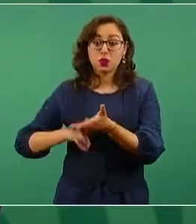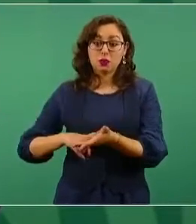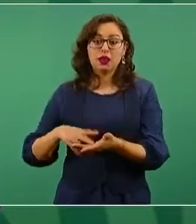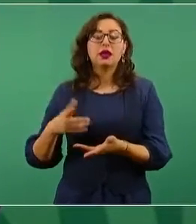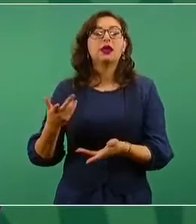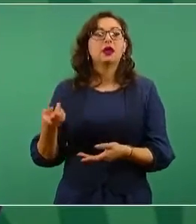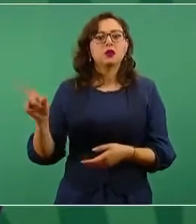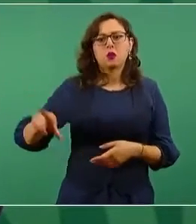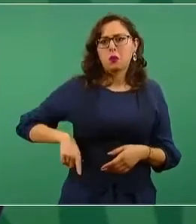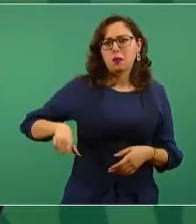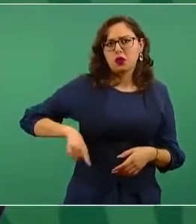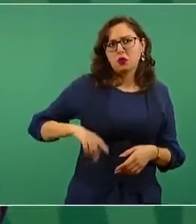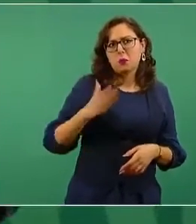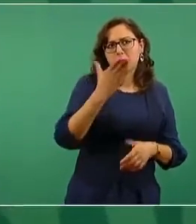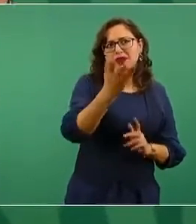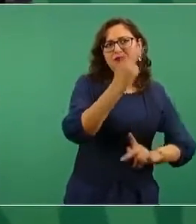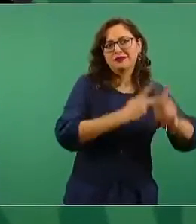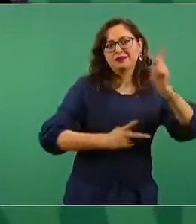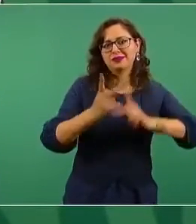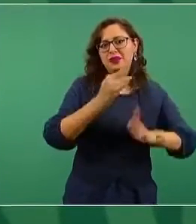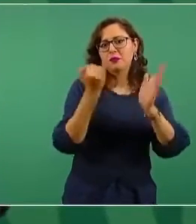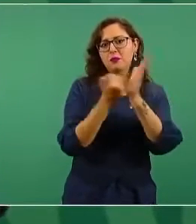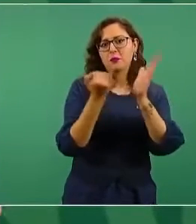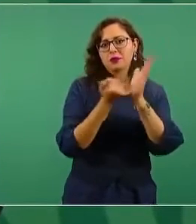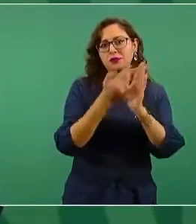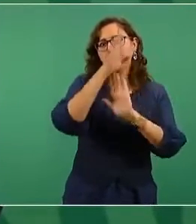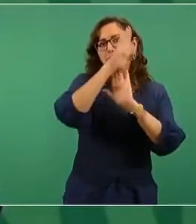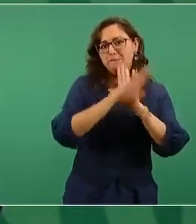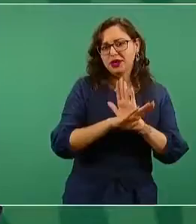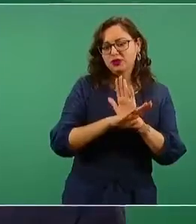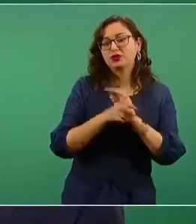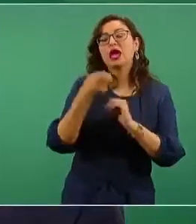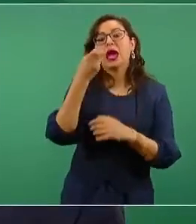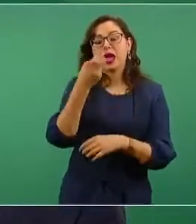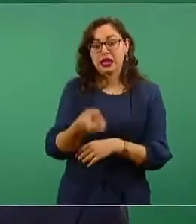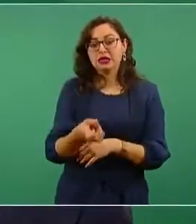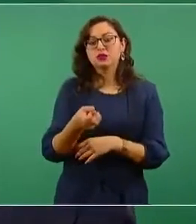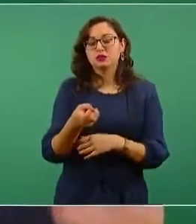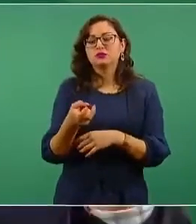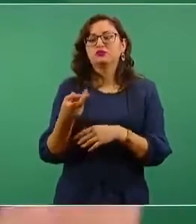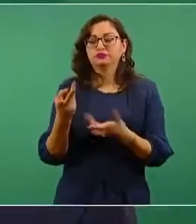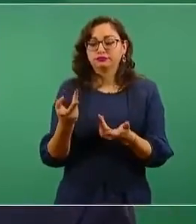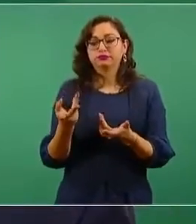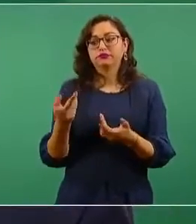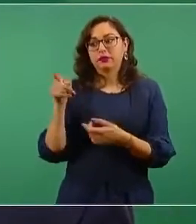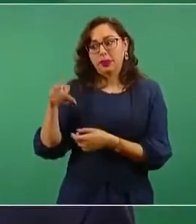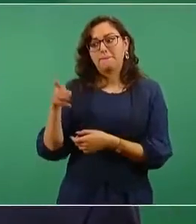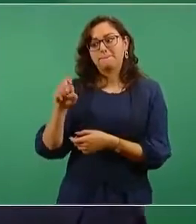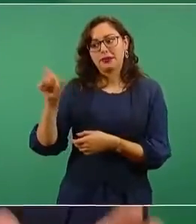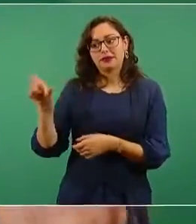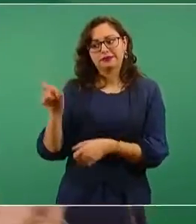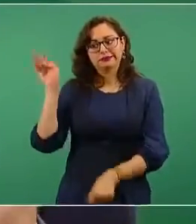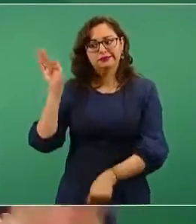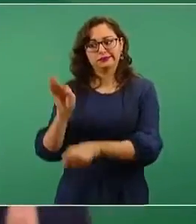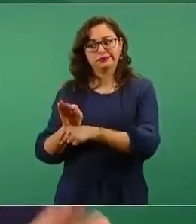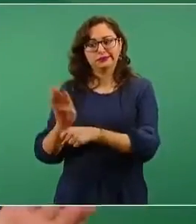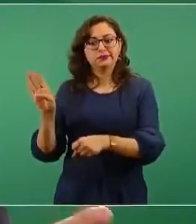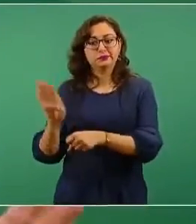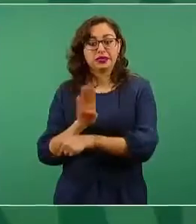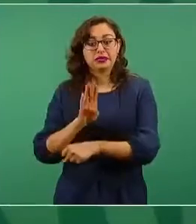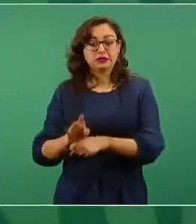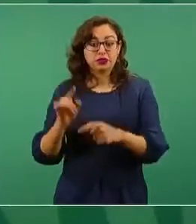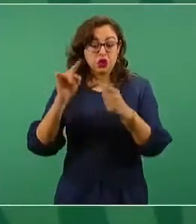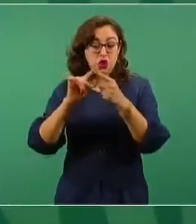gobierno federal. Y bueno, esto va a traer un gran beneficio para el país y también para Pemex. Entonces son dos